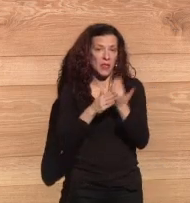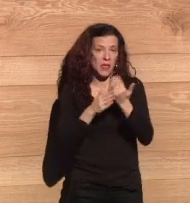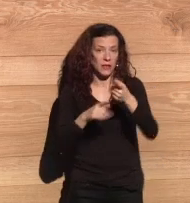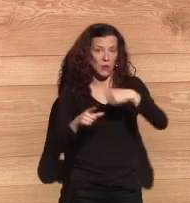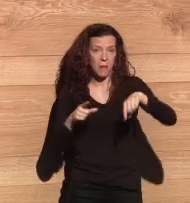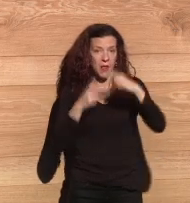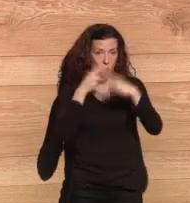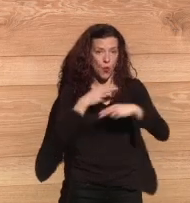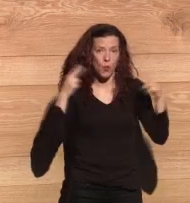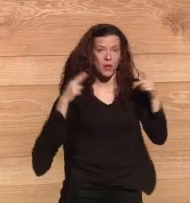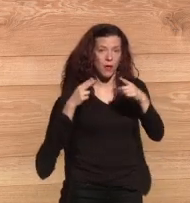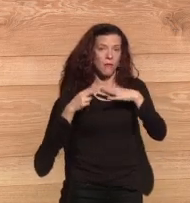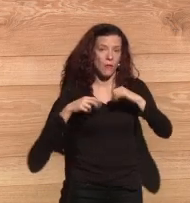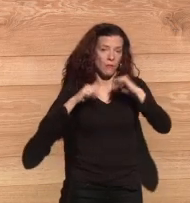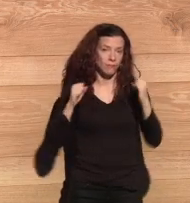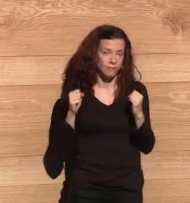pública,